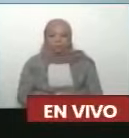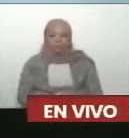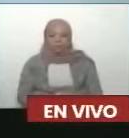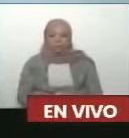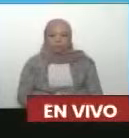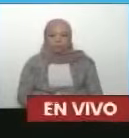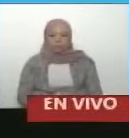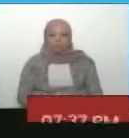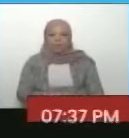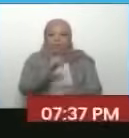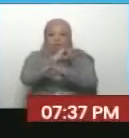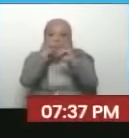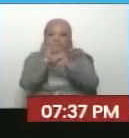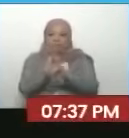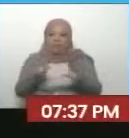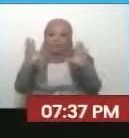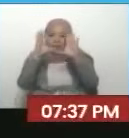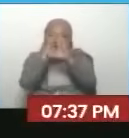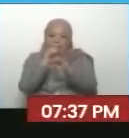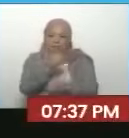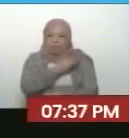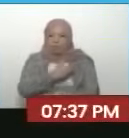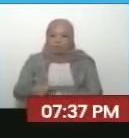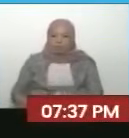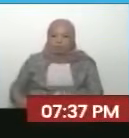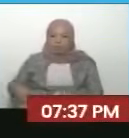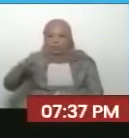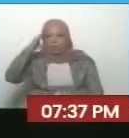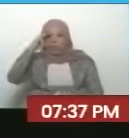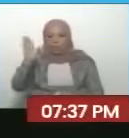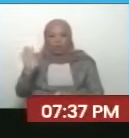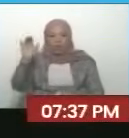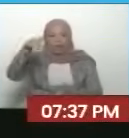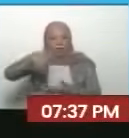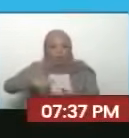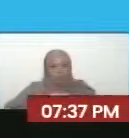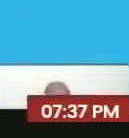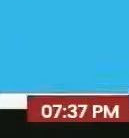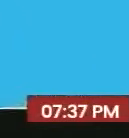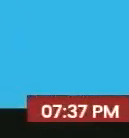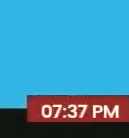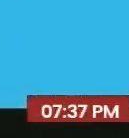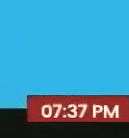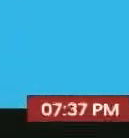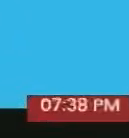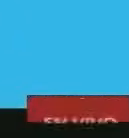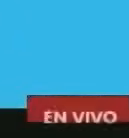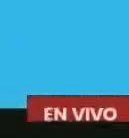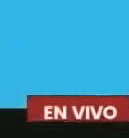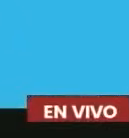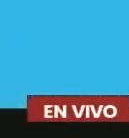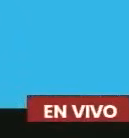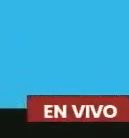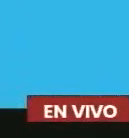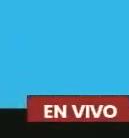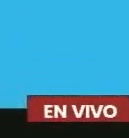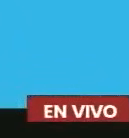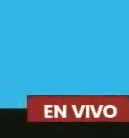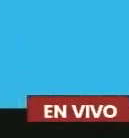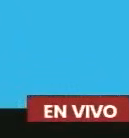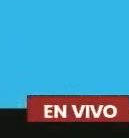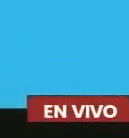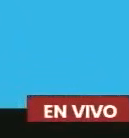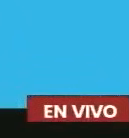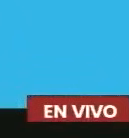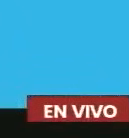Presidente, feliz noche. Saludos desde el estado Aragua. Su gente se encuentra feliz de recibirlo y están contentos desde